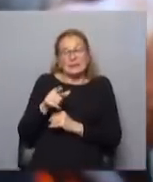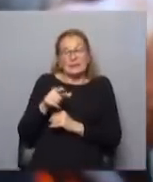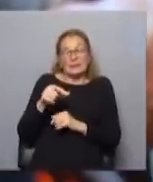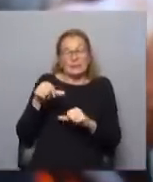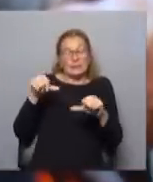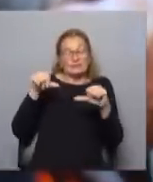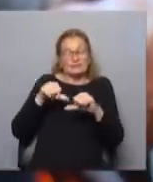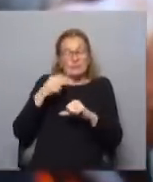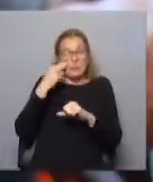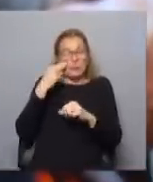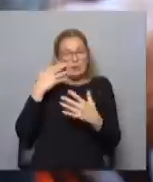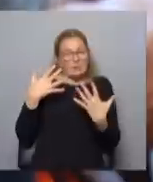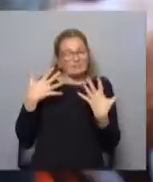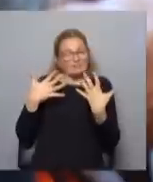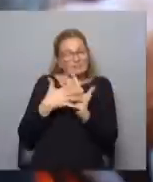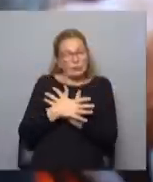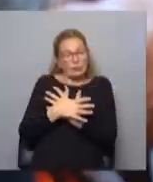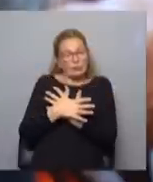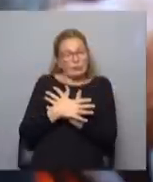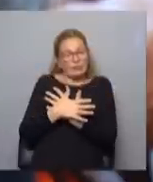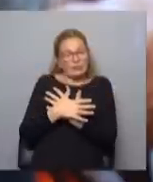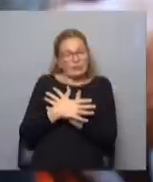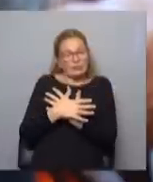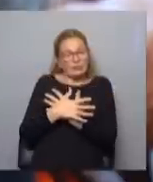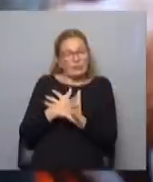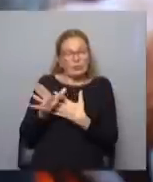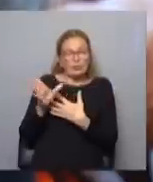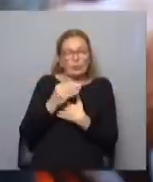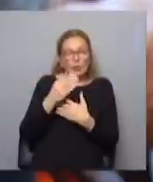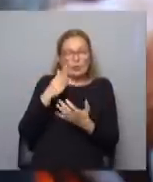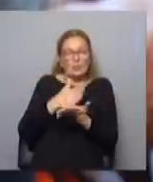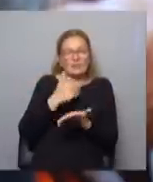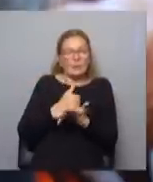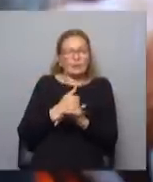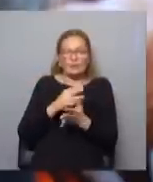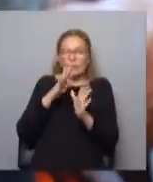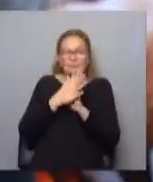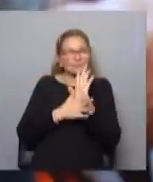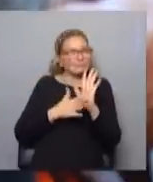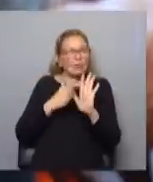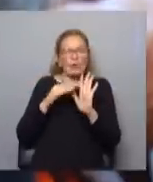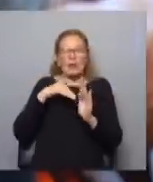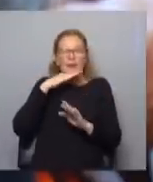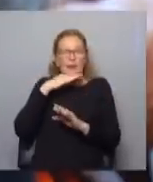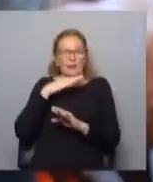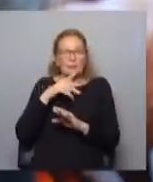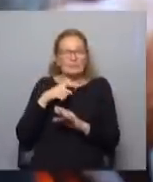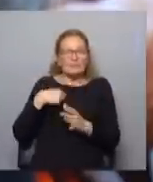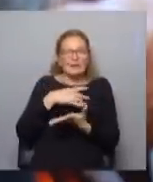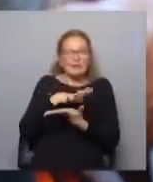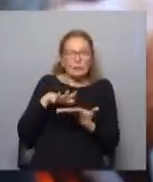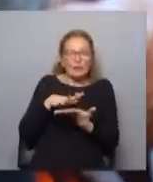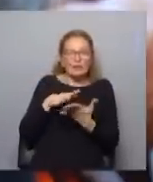más golpeado y lo tenéis en todo el departamento no es que lo tenga más acá que allá y lo otro las situaciones de precariedad